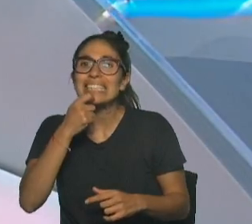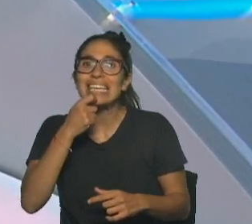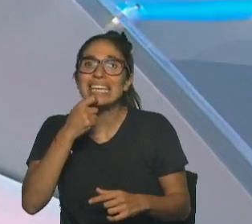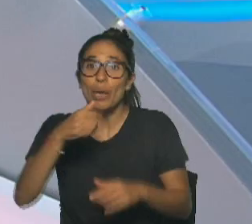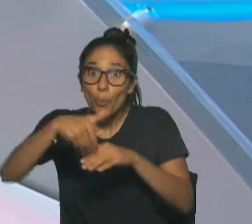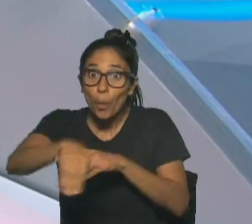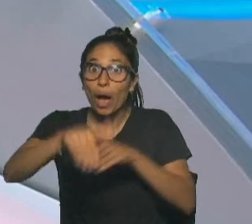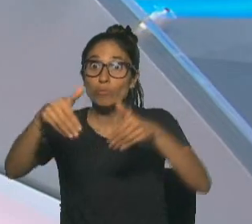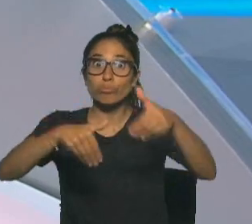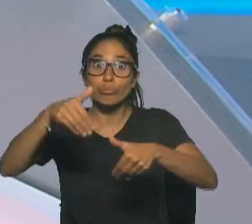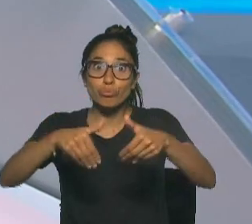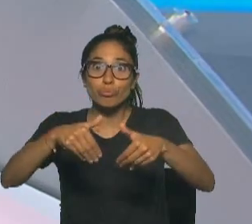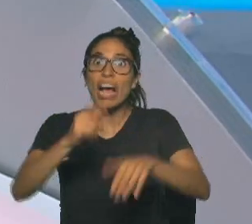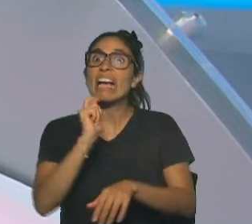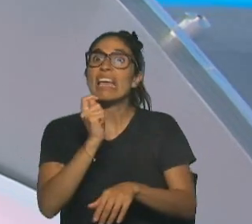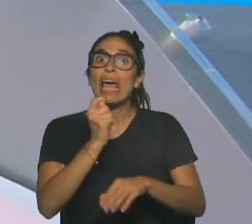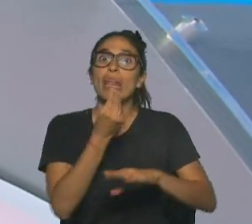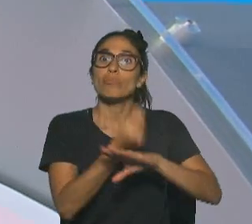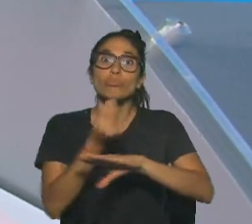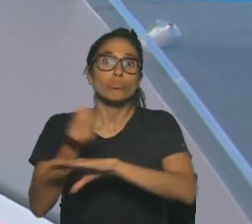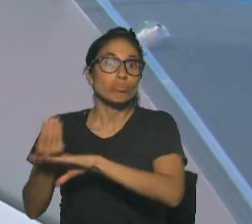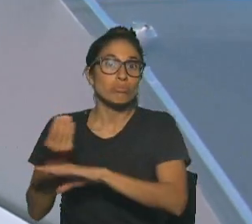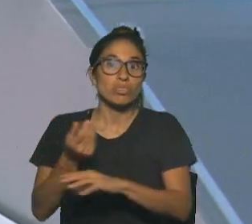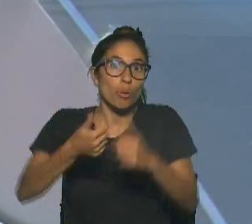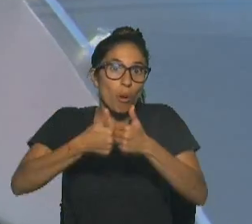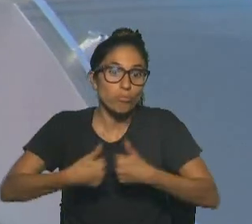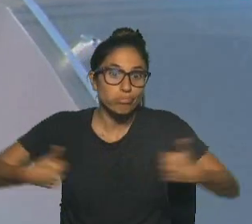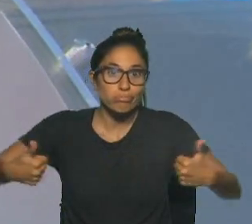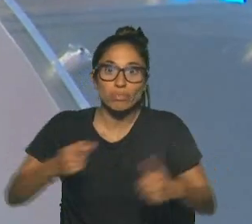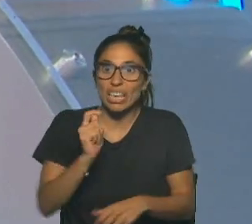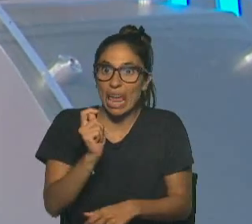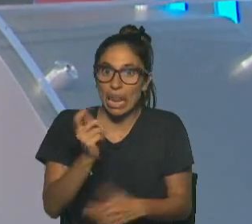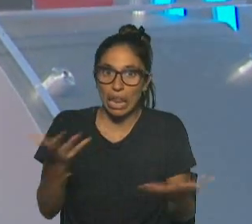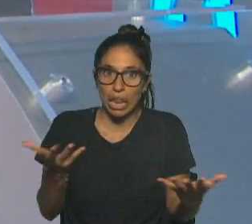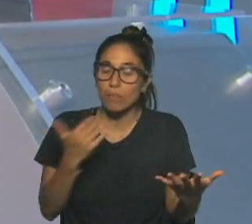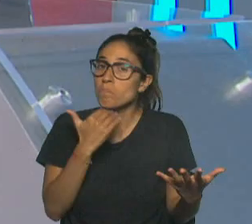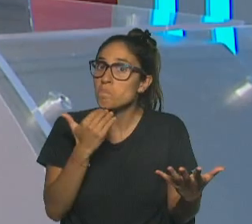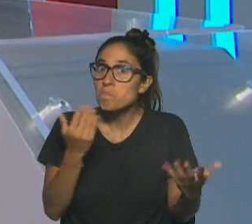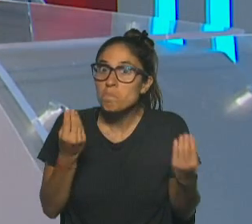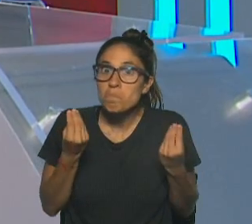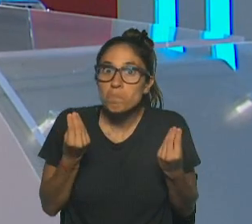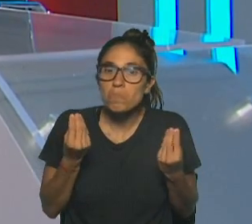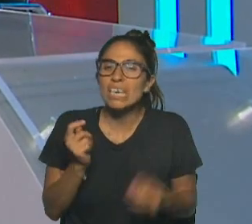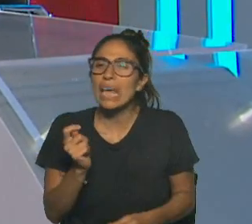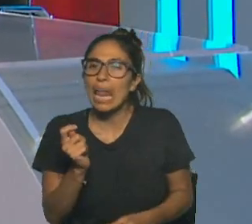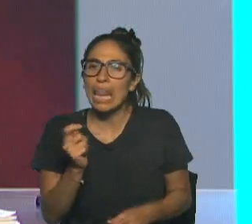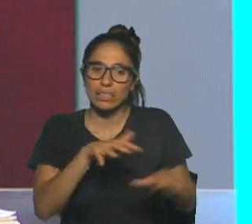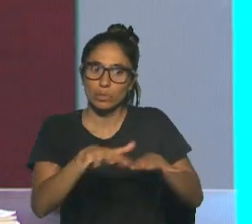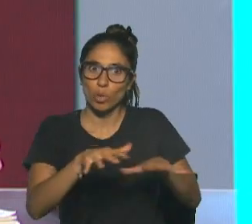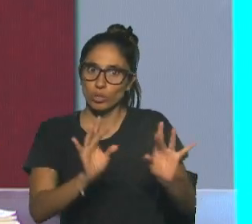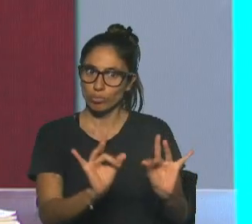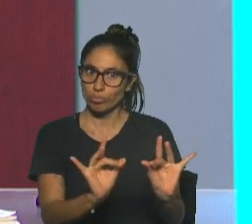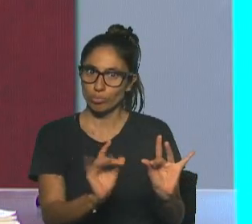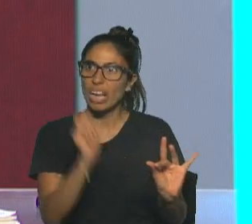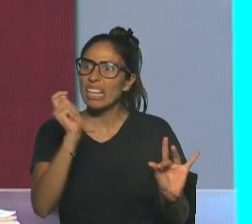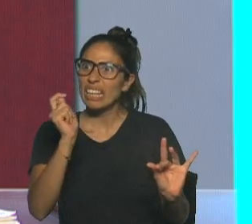¿no? Futura o hipotética contienda electoral. Sí, tampoco. Digo, y bueno, en esta situación, ¿quién se va a presentar? Y con la dependencia que decíamos o a la